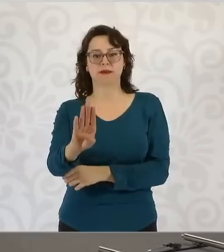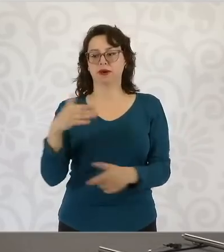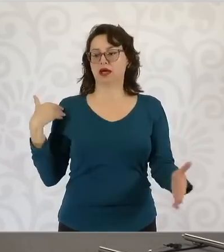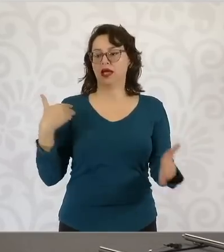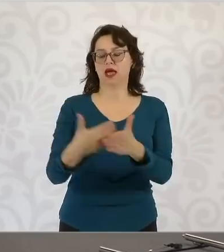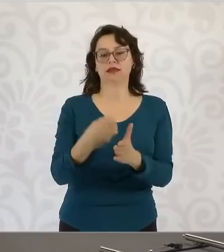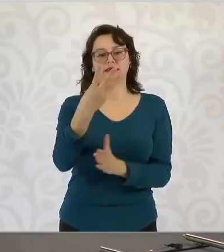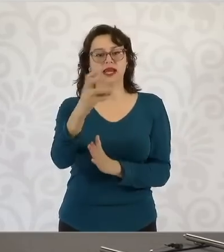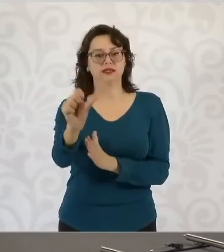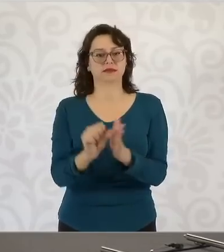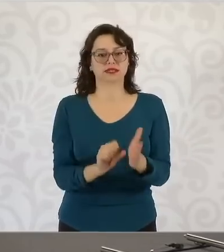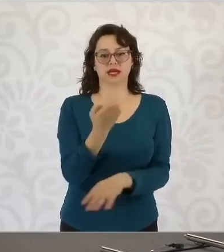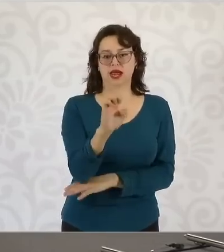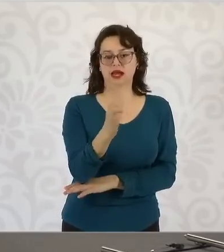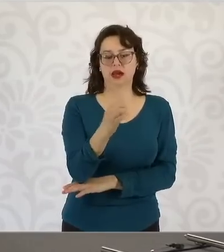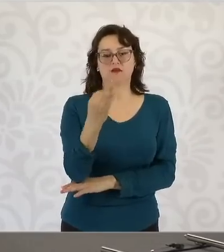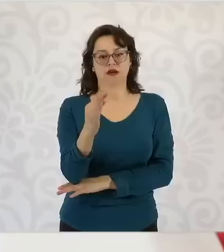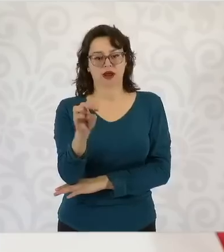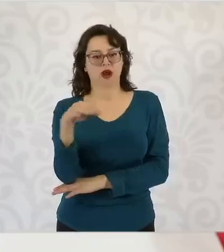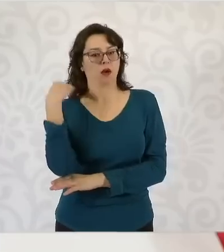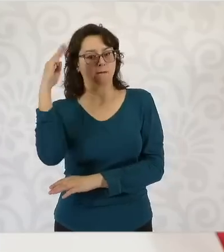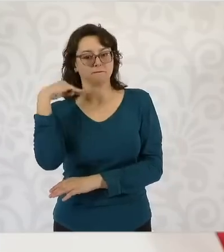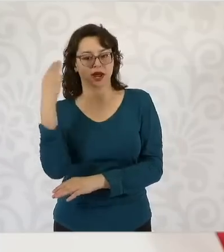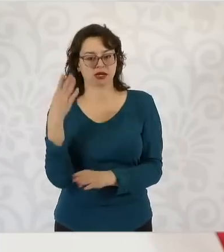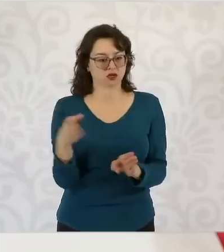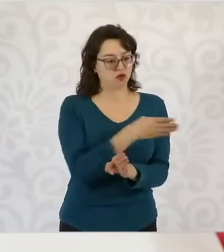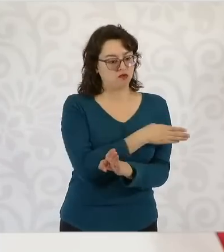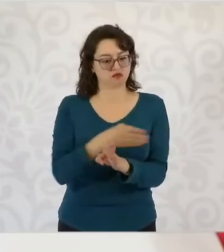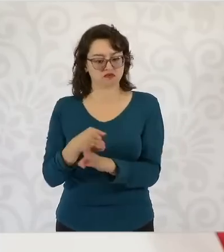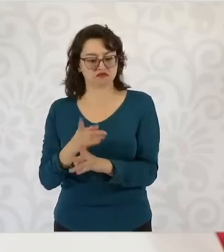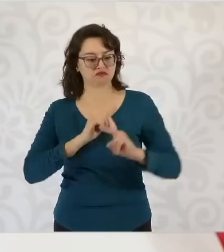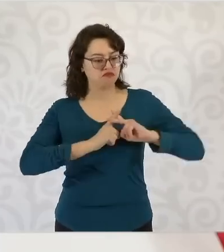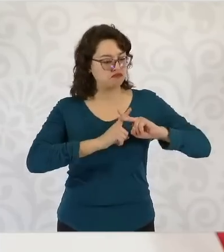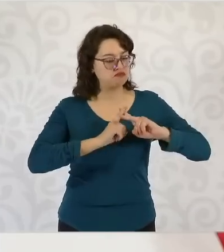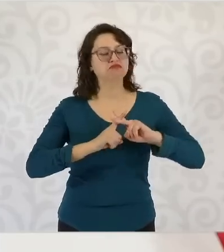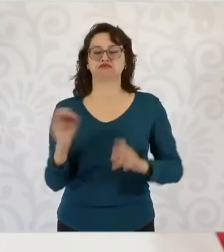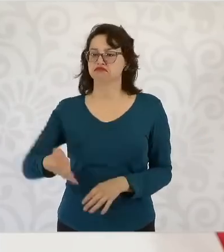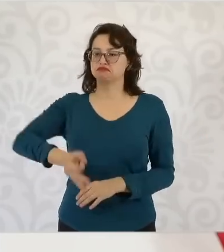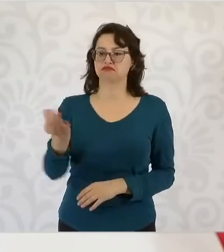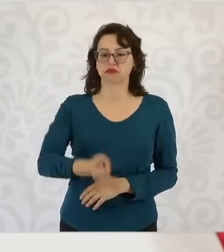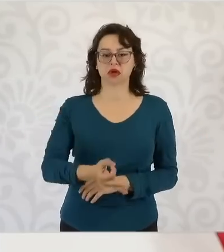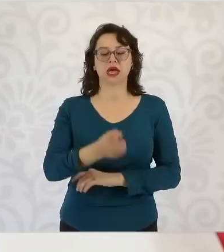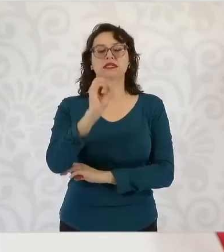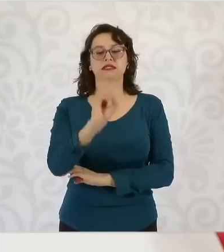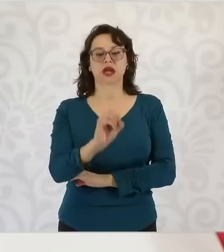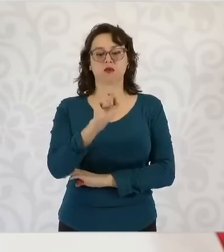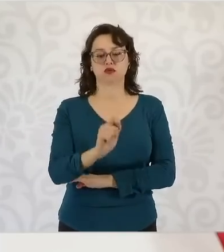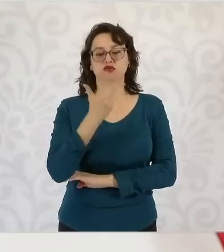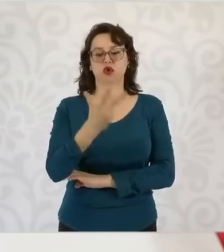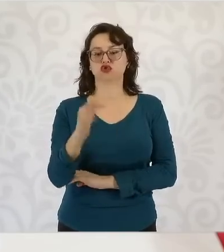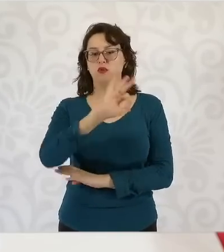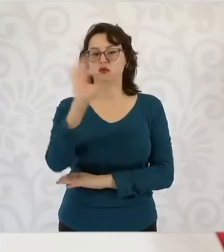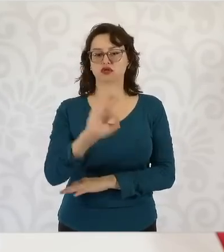trimestre. Tuvimos un crecimiento que confirma las estimaciones preliminares, fue de 0.8% en